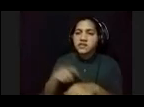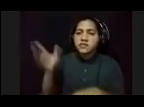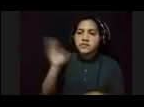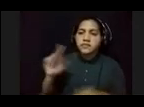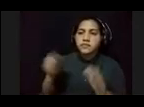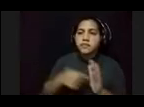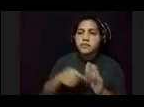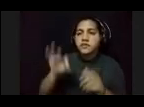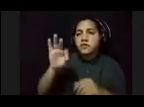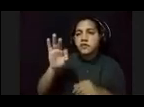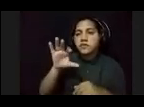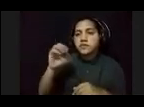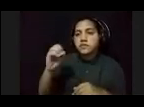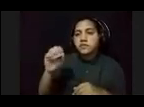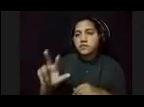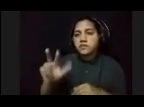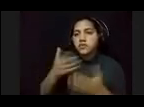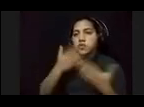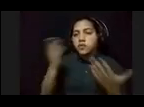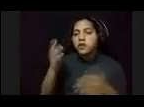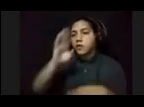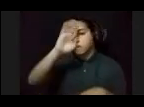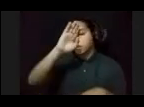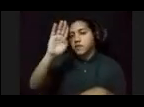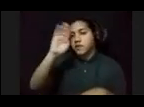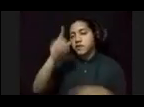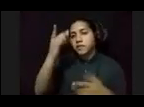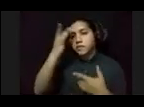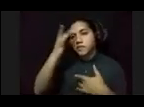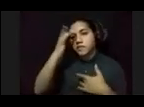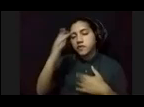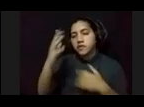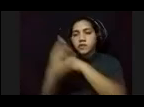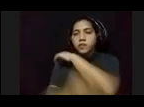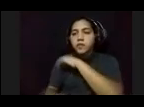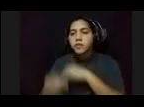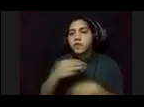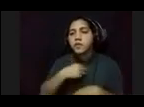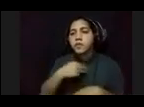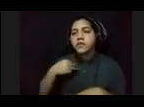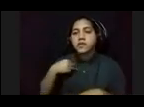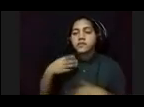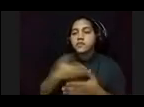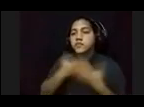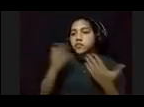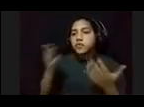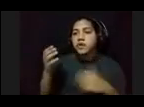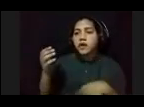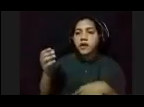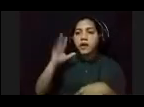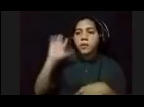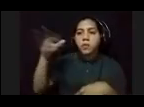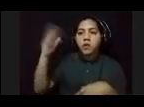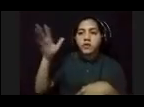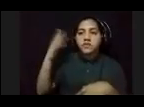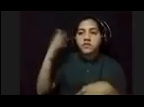1903, no había hospital alguno para los enfermos pobres del municipio. No había ambulancias y los